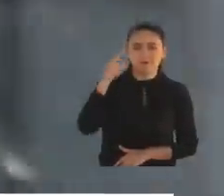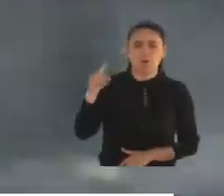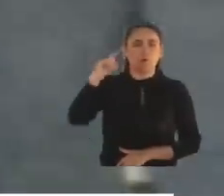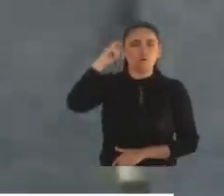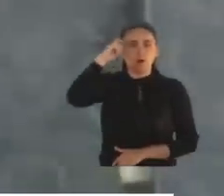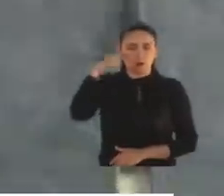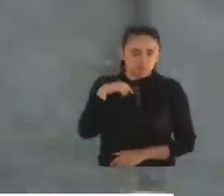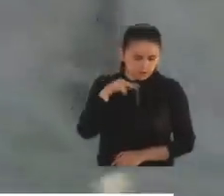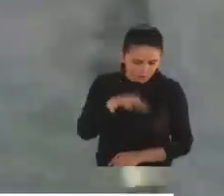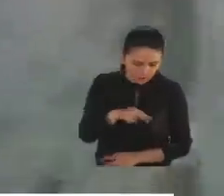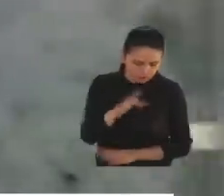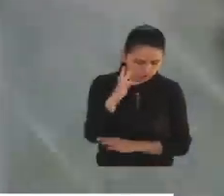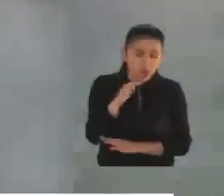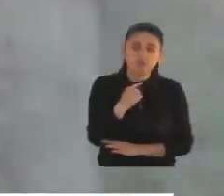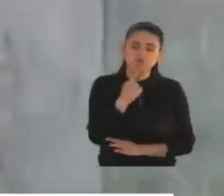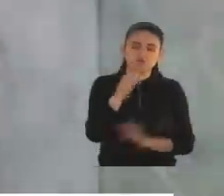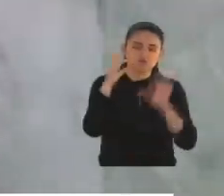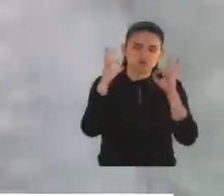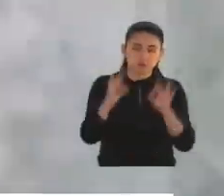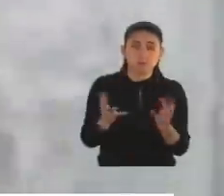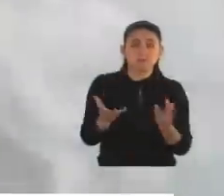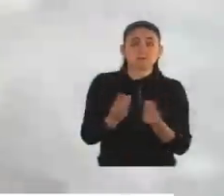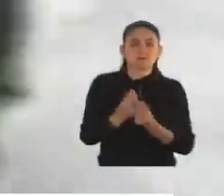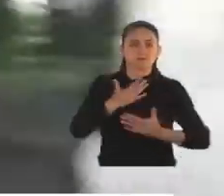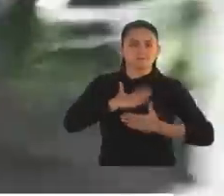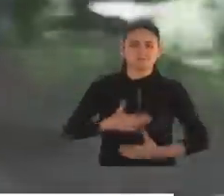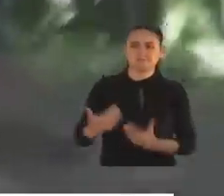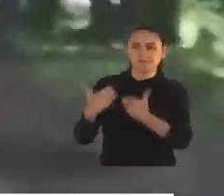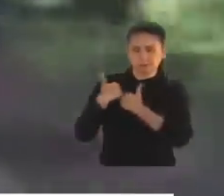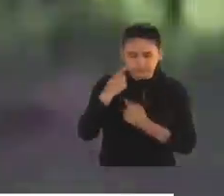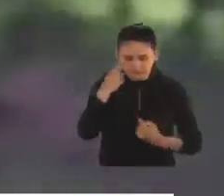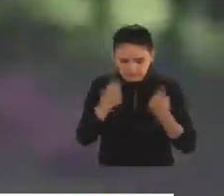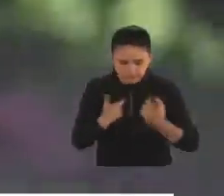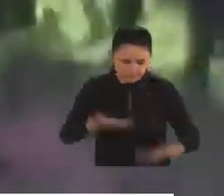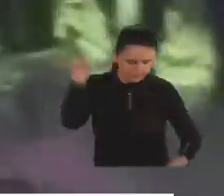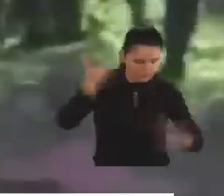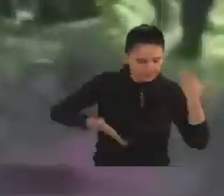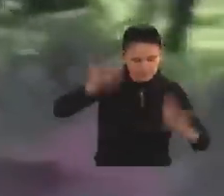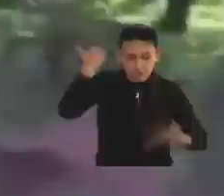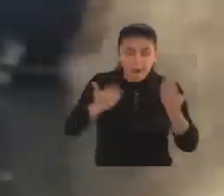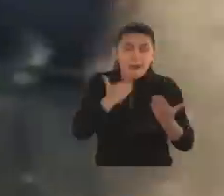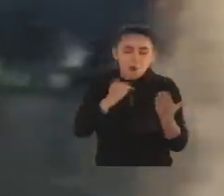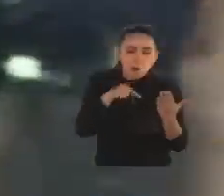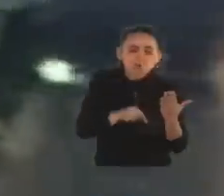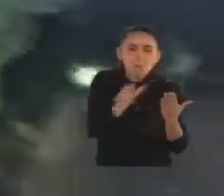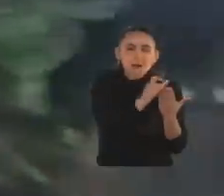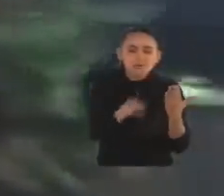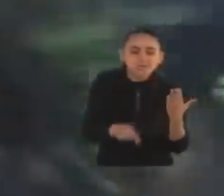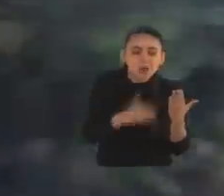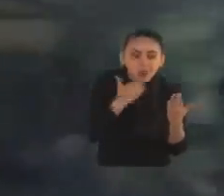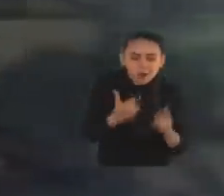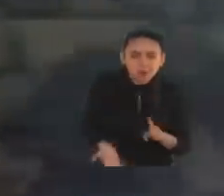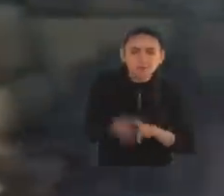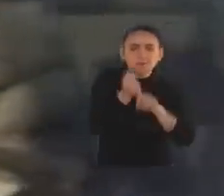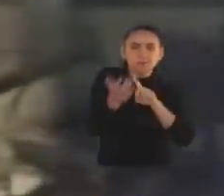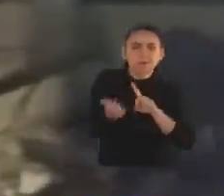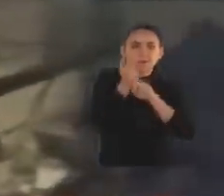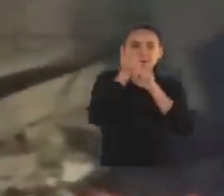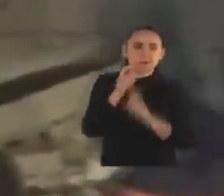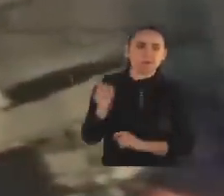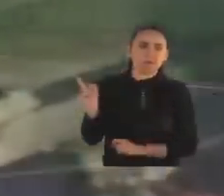local. Los equipos de rescate permanecen en la zona en busca de sobrevivientes bajo los escombros.